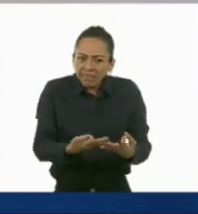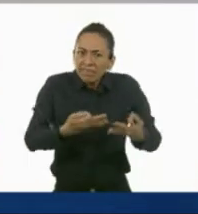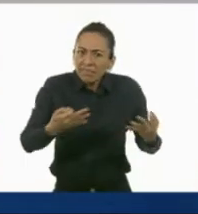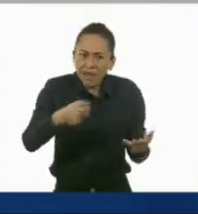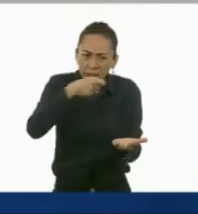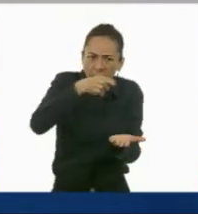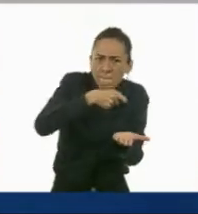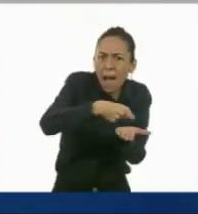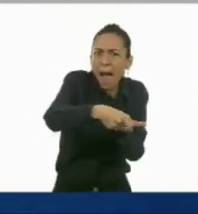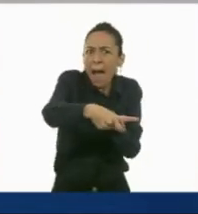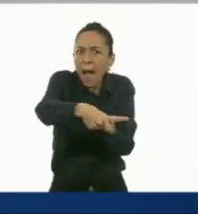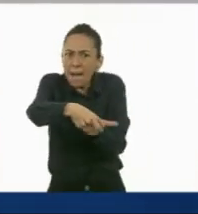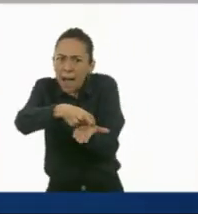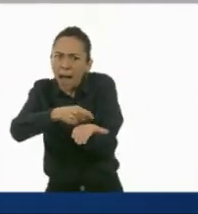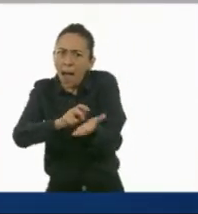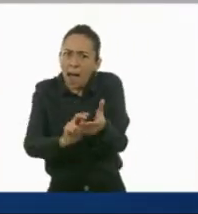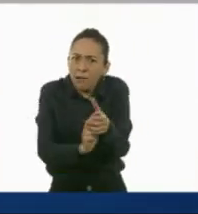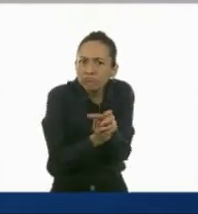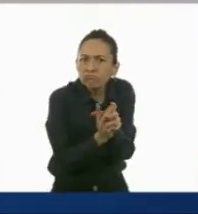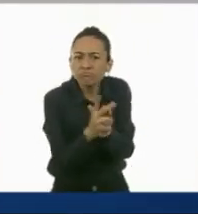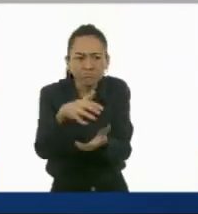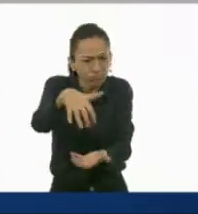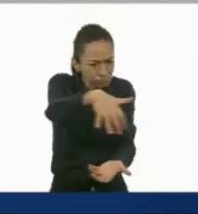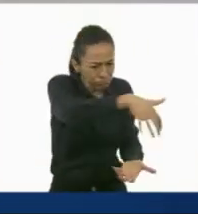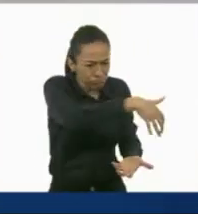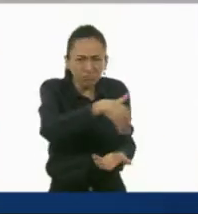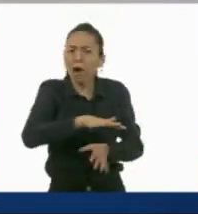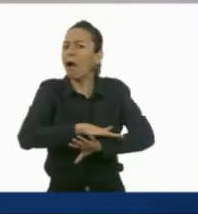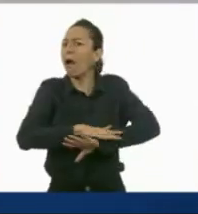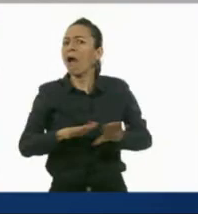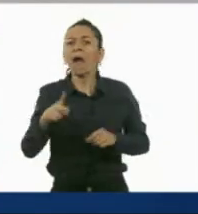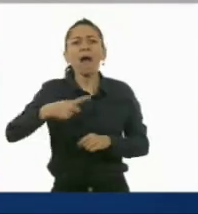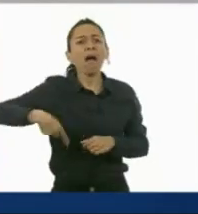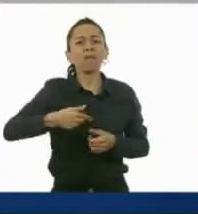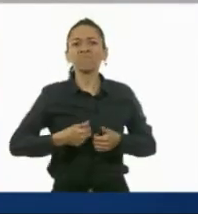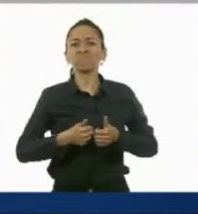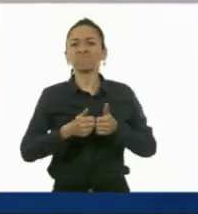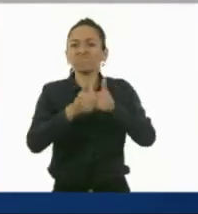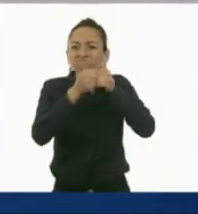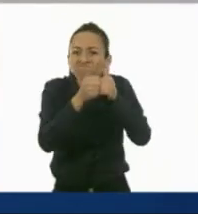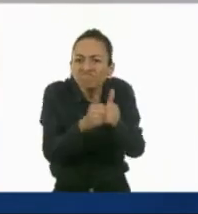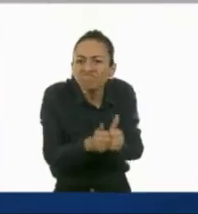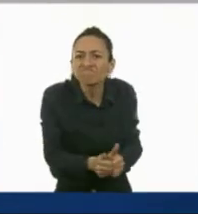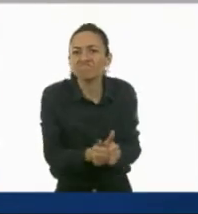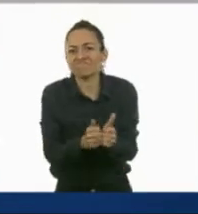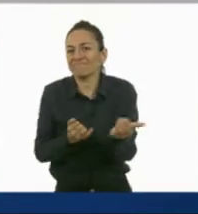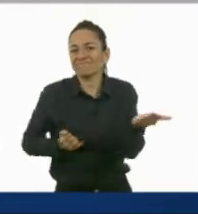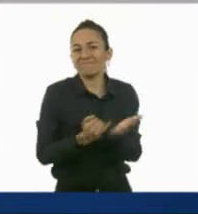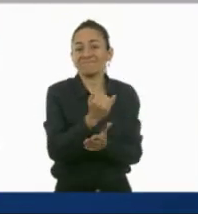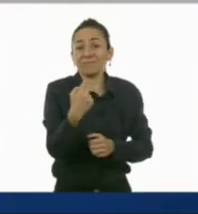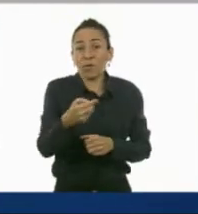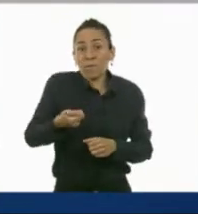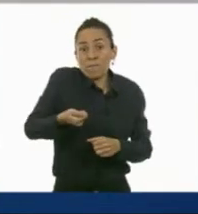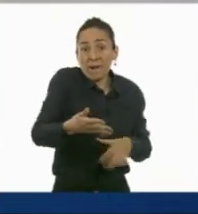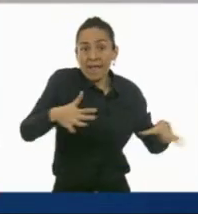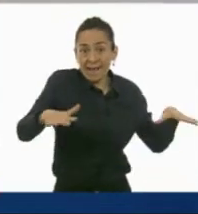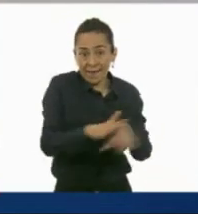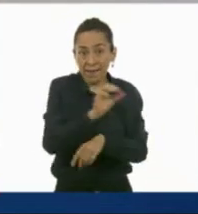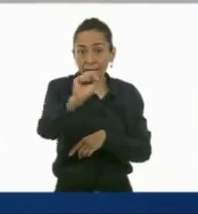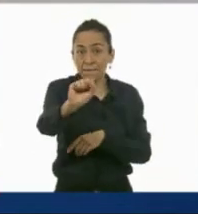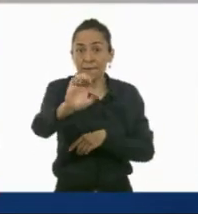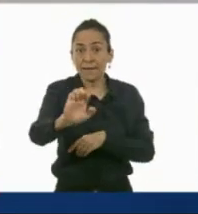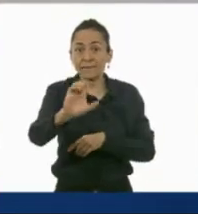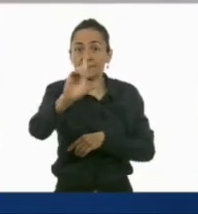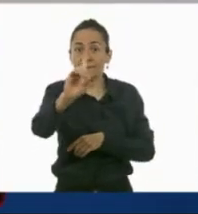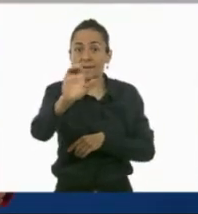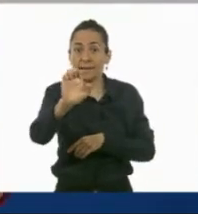decidieron que se iban a asentar en esos lugares. Y a partir de entonces se llamaron sedentarios. Dejaron de ir migrando